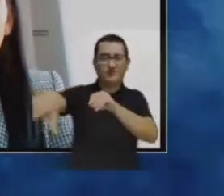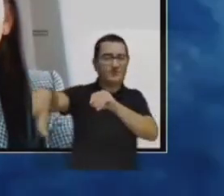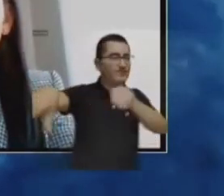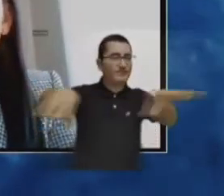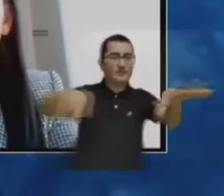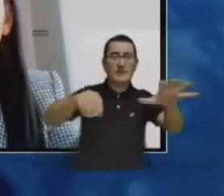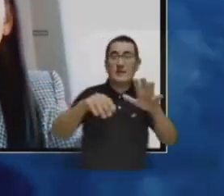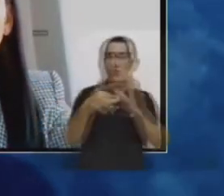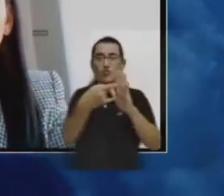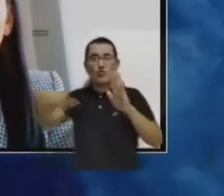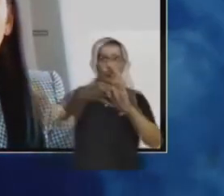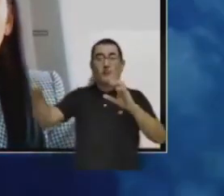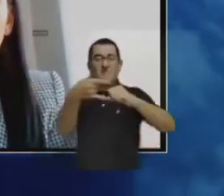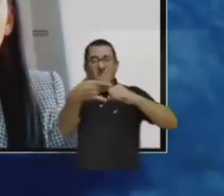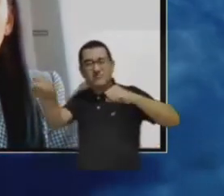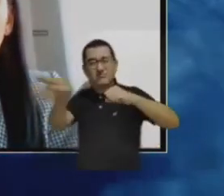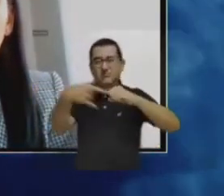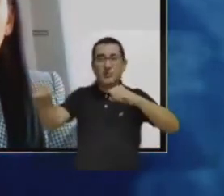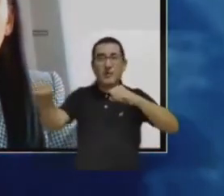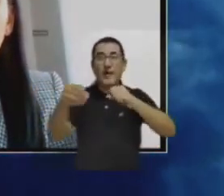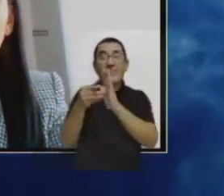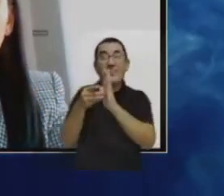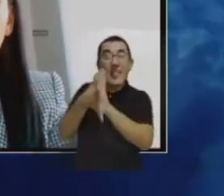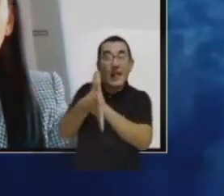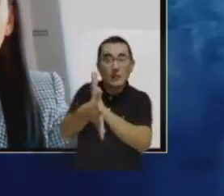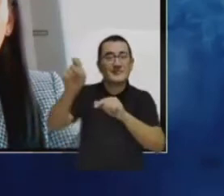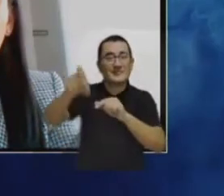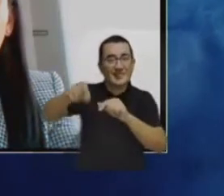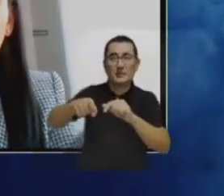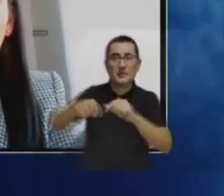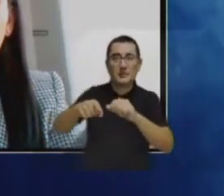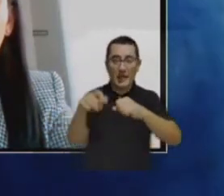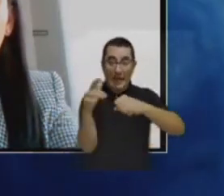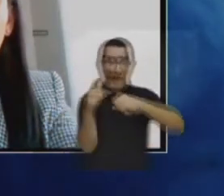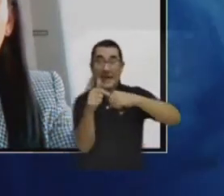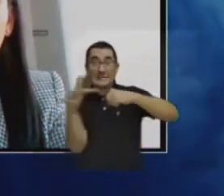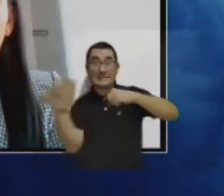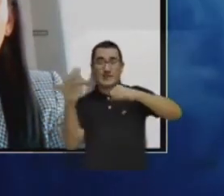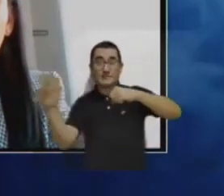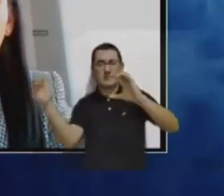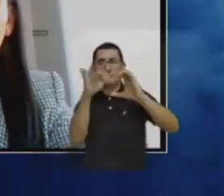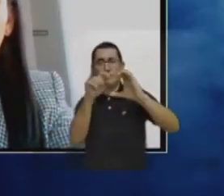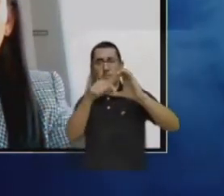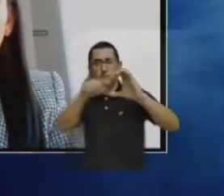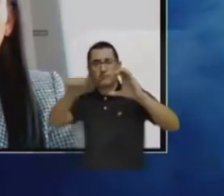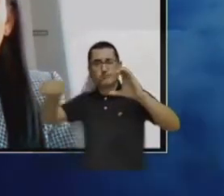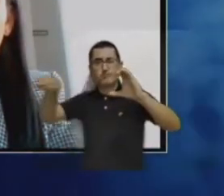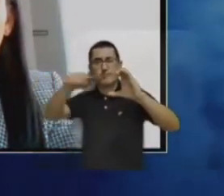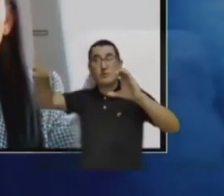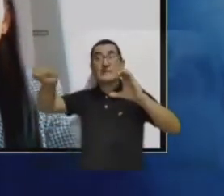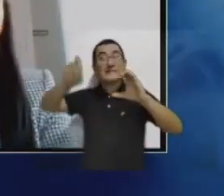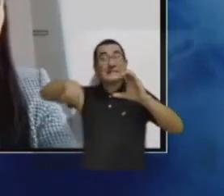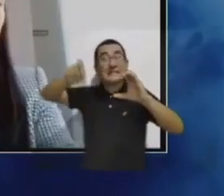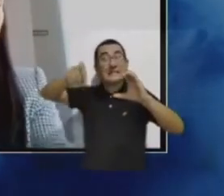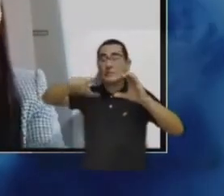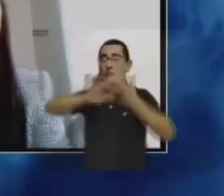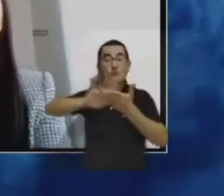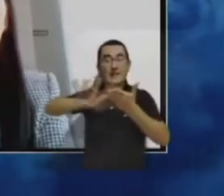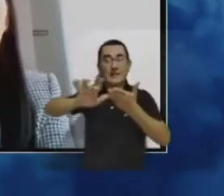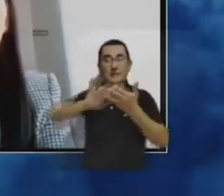datos, que para esto el espectro es necesario. Entonces, yo veo una oportunidad de reactivación